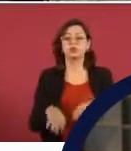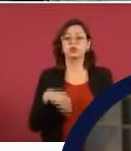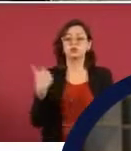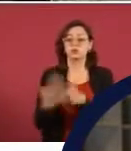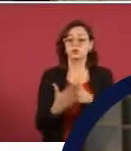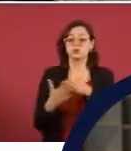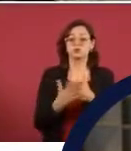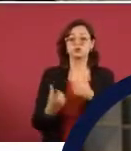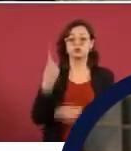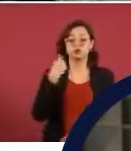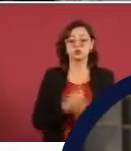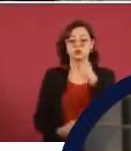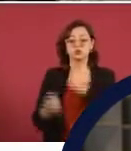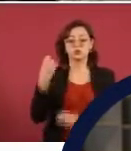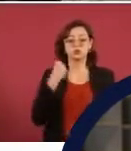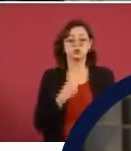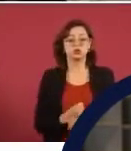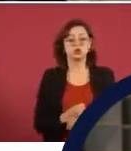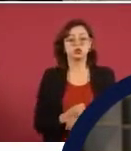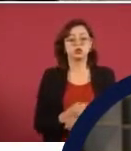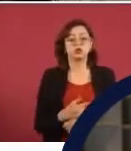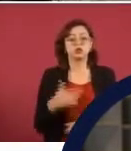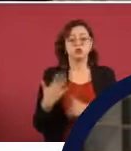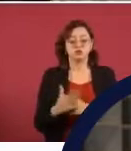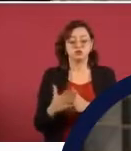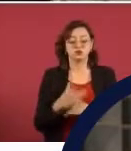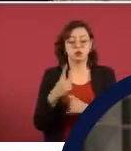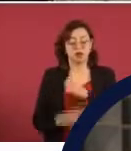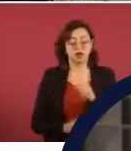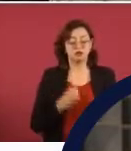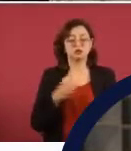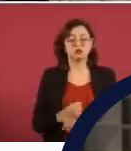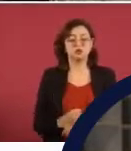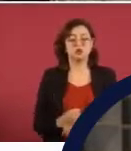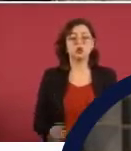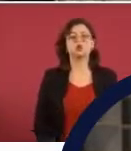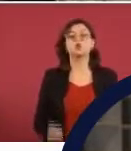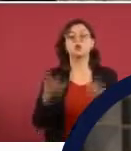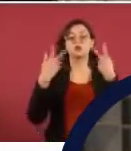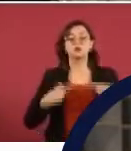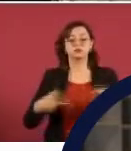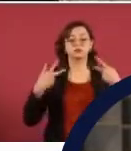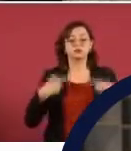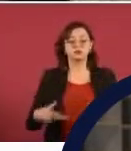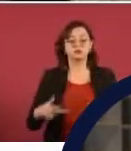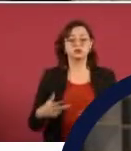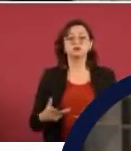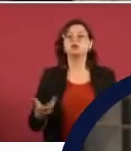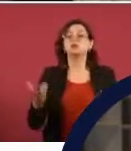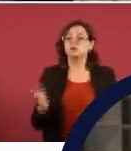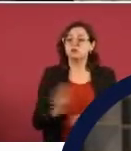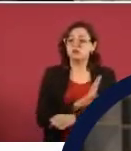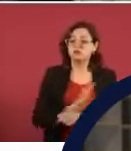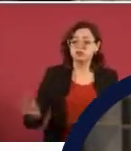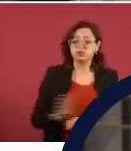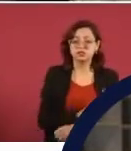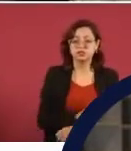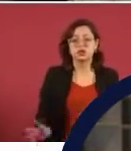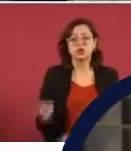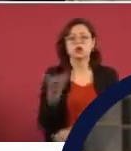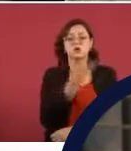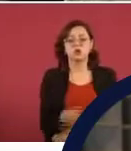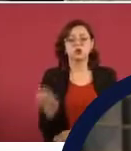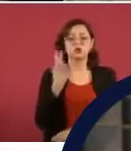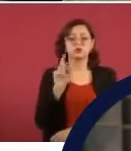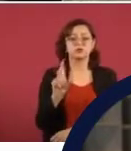débil, en otras palabras. Entonces, pues más bien se va a incrementar la violencia lejos de reducirse. Y es justo lo que